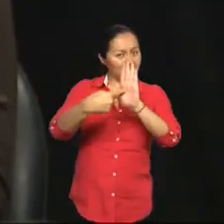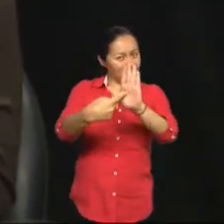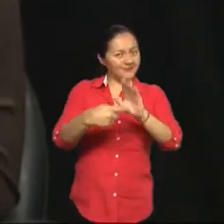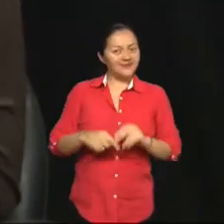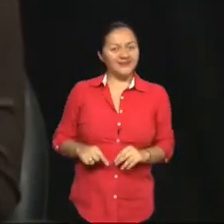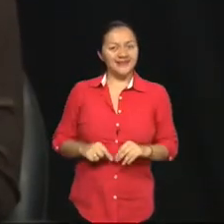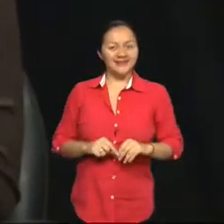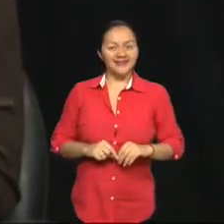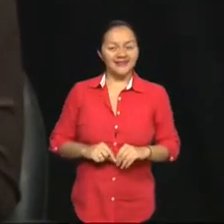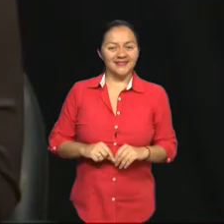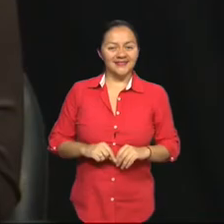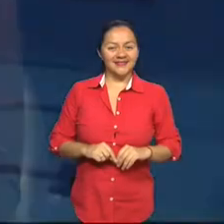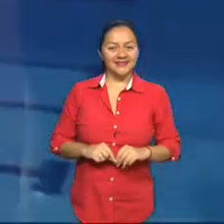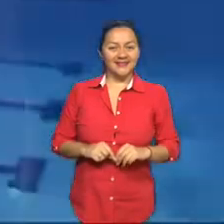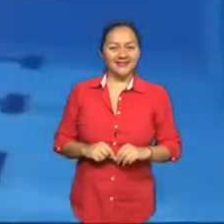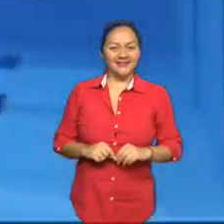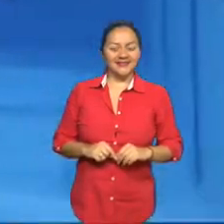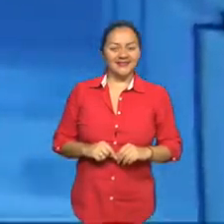siguiente reportaje.